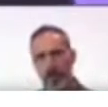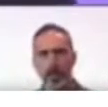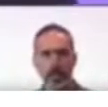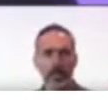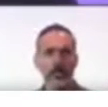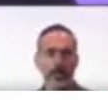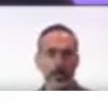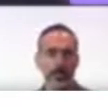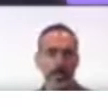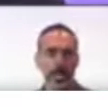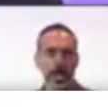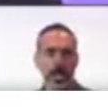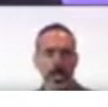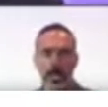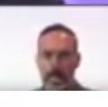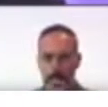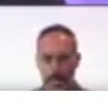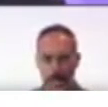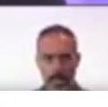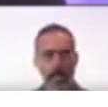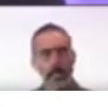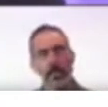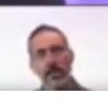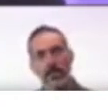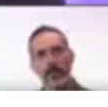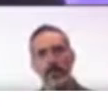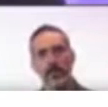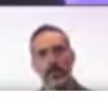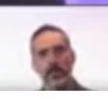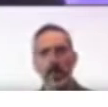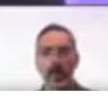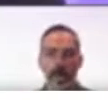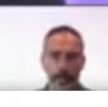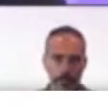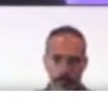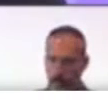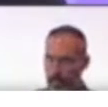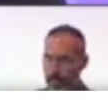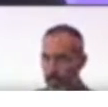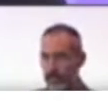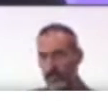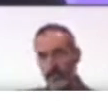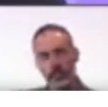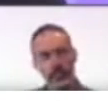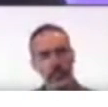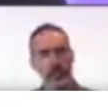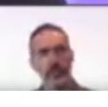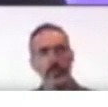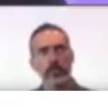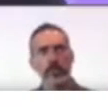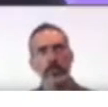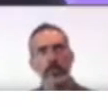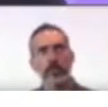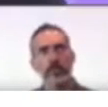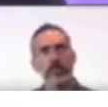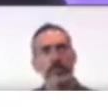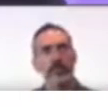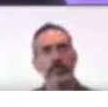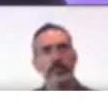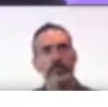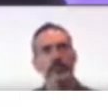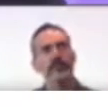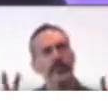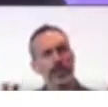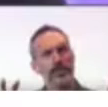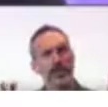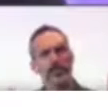de la juventud. Y para el siguiente año, vamos a lanzar de manera conjunta una campaña de